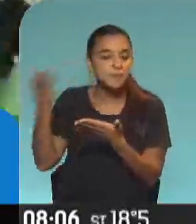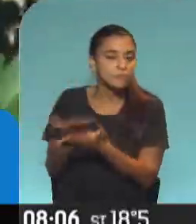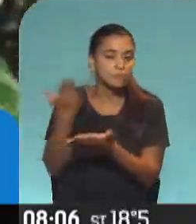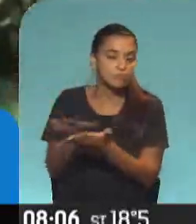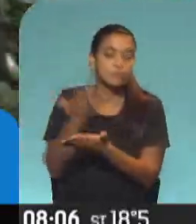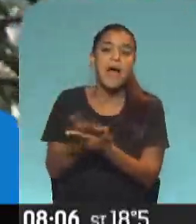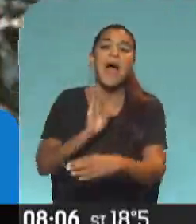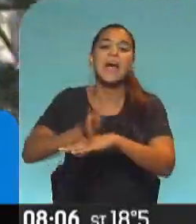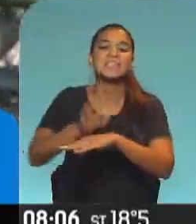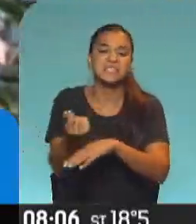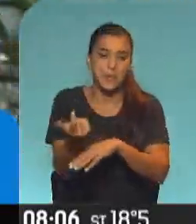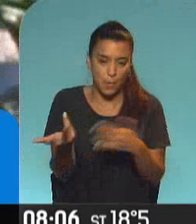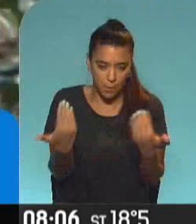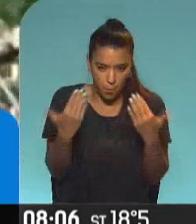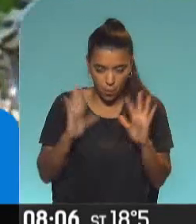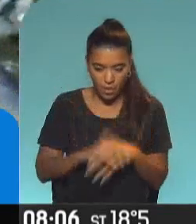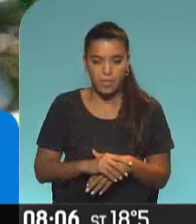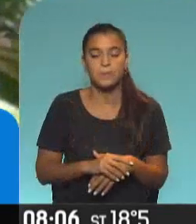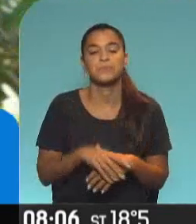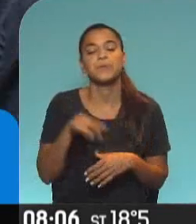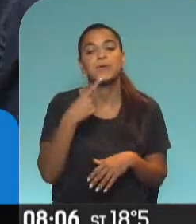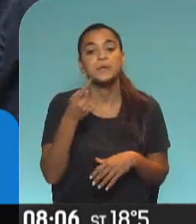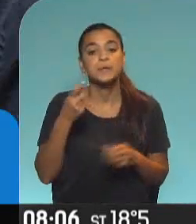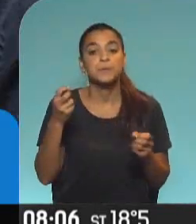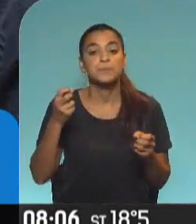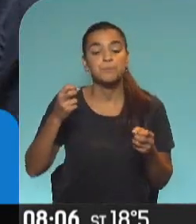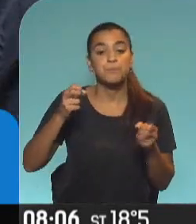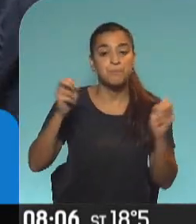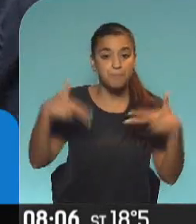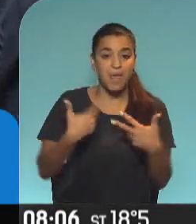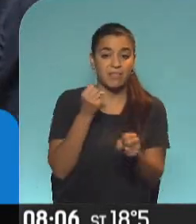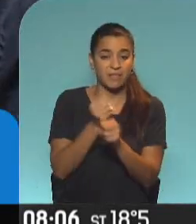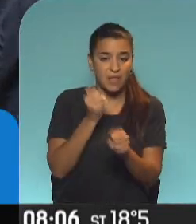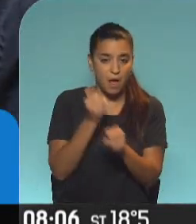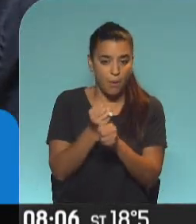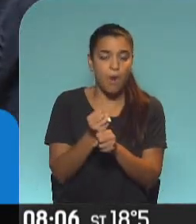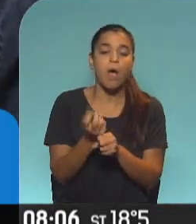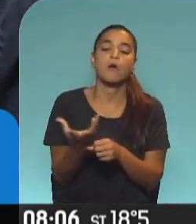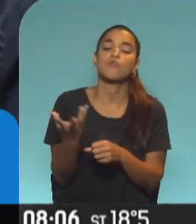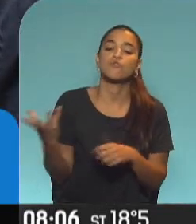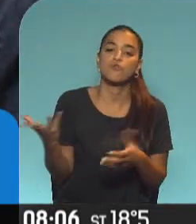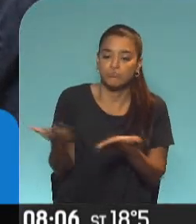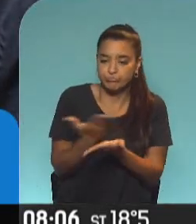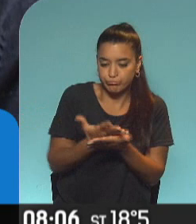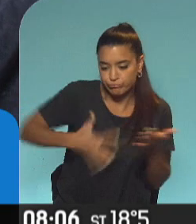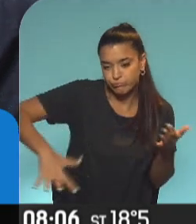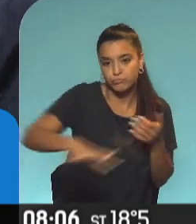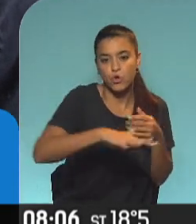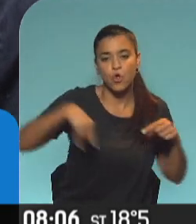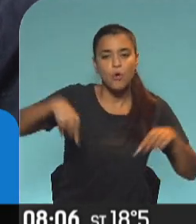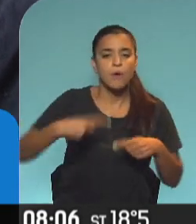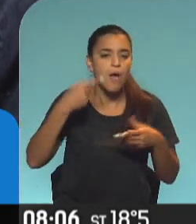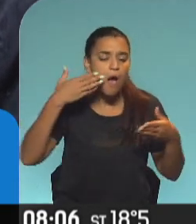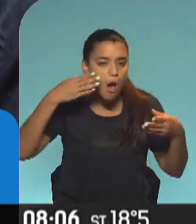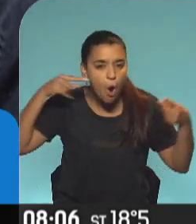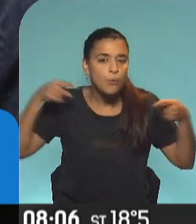muy accesibles. El PROTAL es un programa de trabajo, arraigo y abastecimiento local. Tiene como